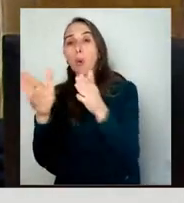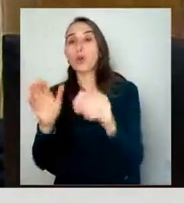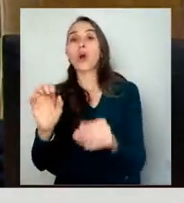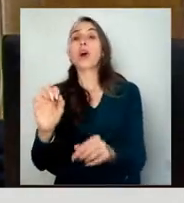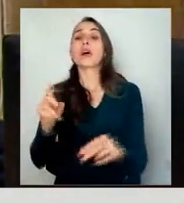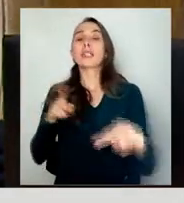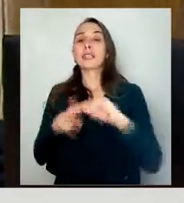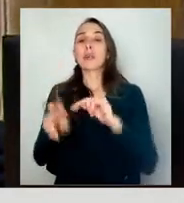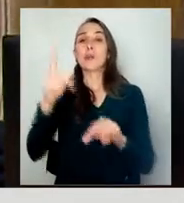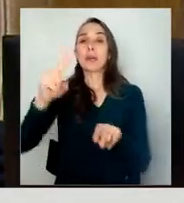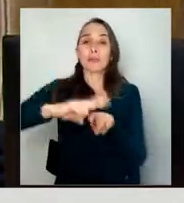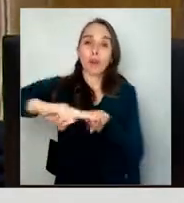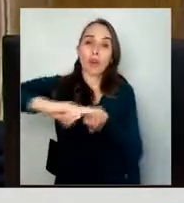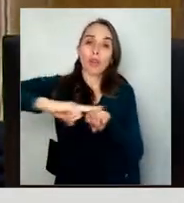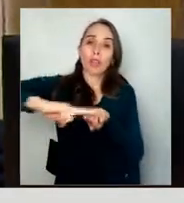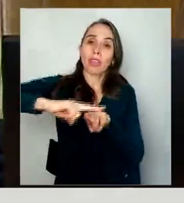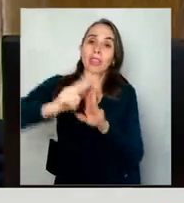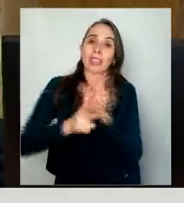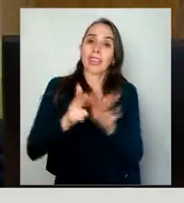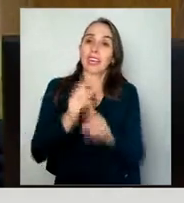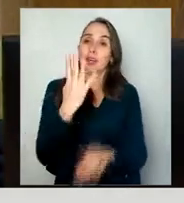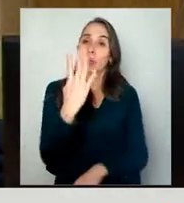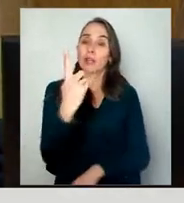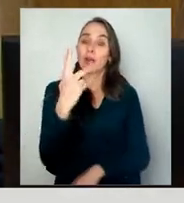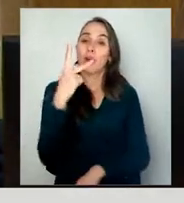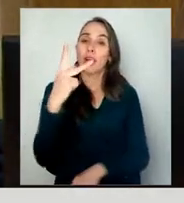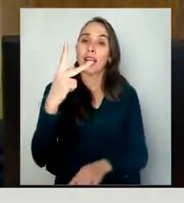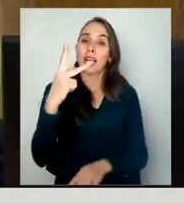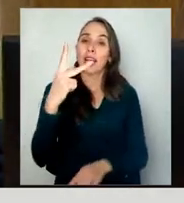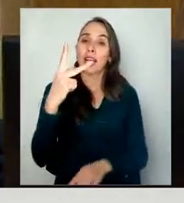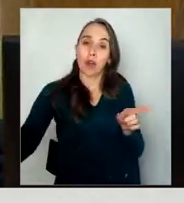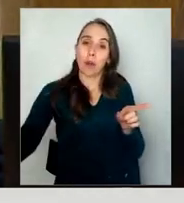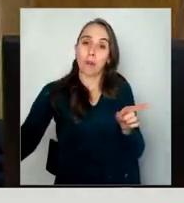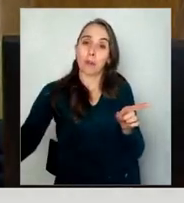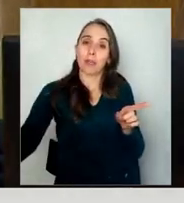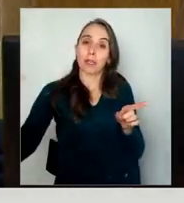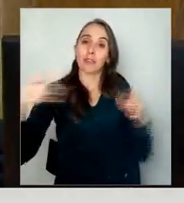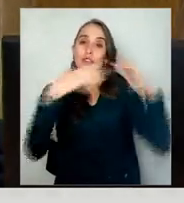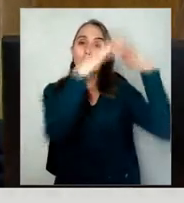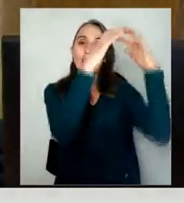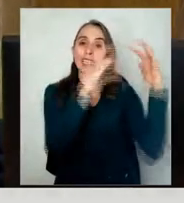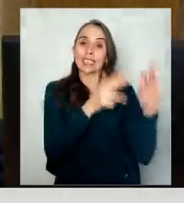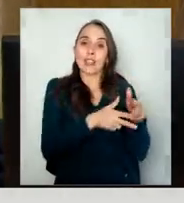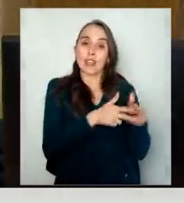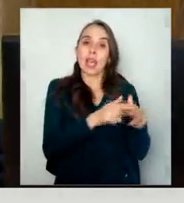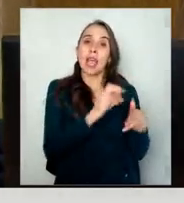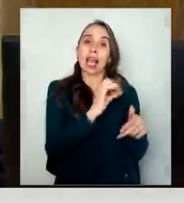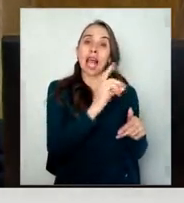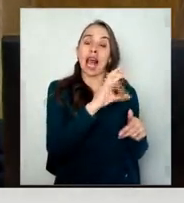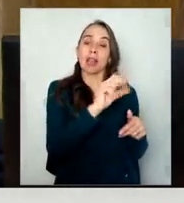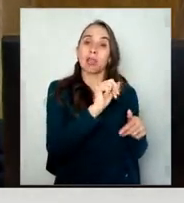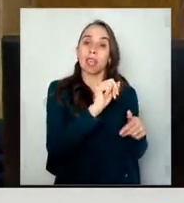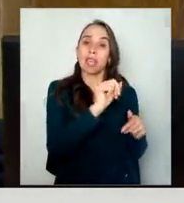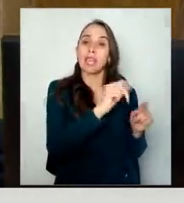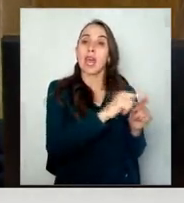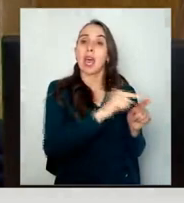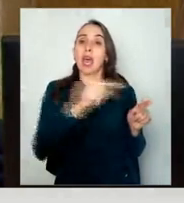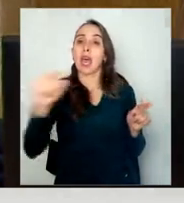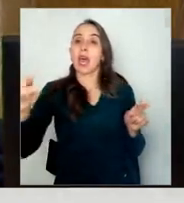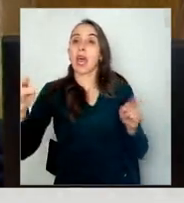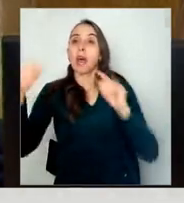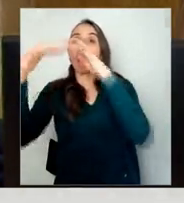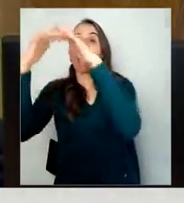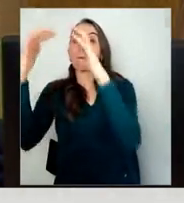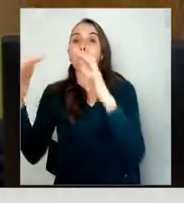que fueron 41 kilómetros que unieron a la estación de la comuna de Caldera con la estación de Monte amargo en el